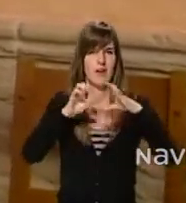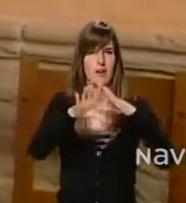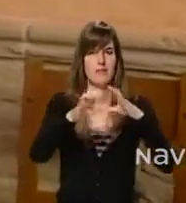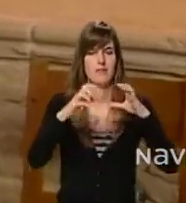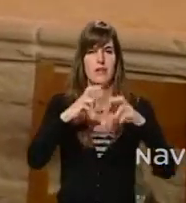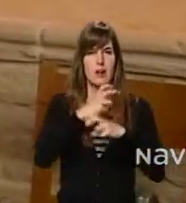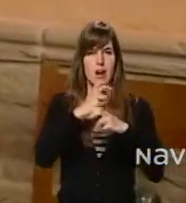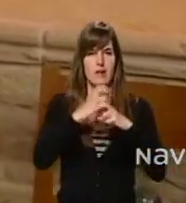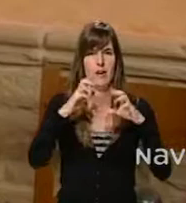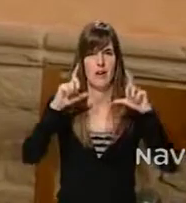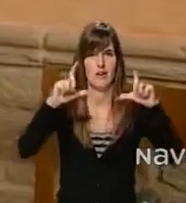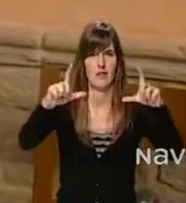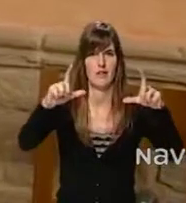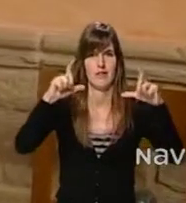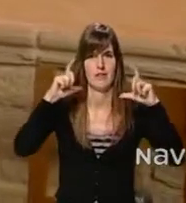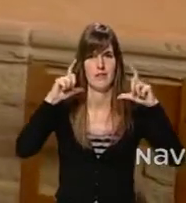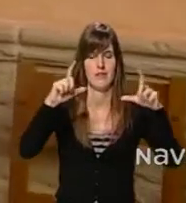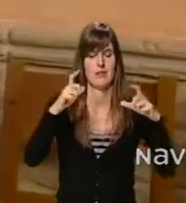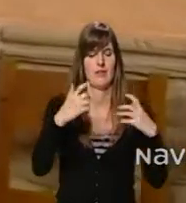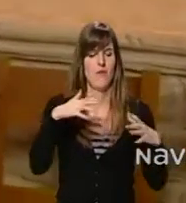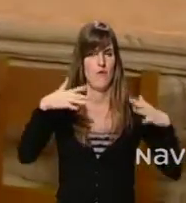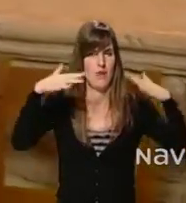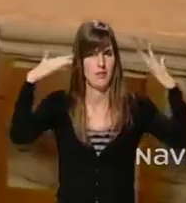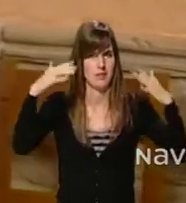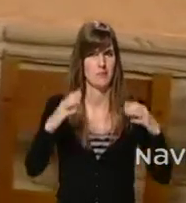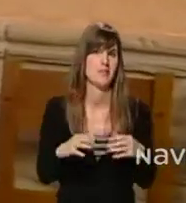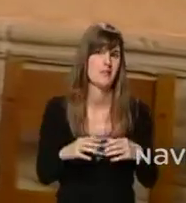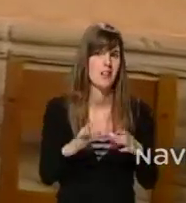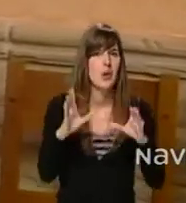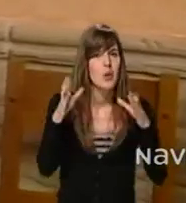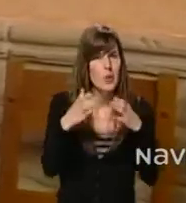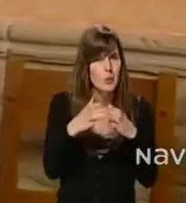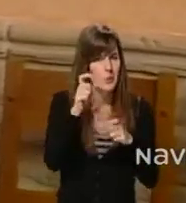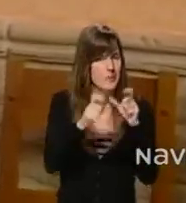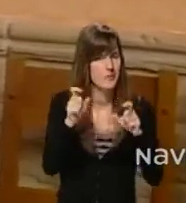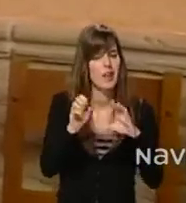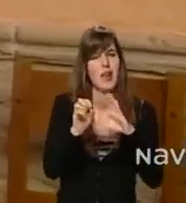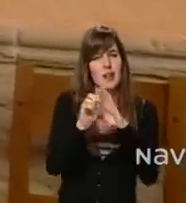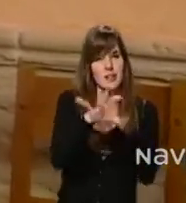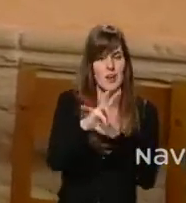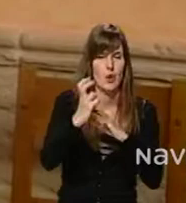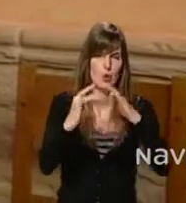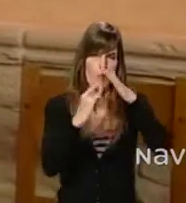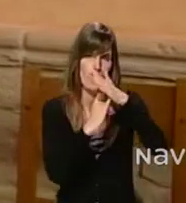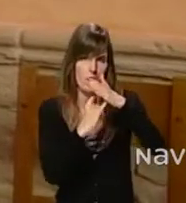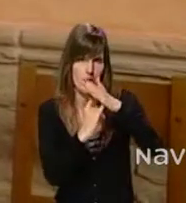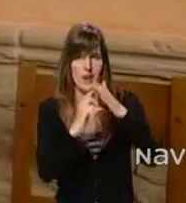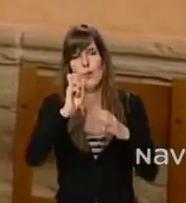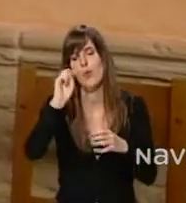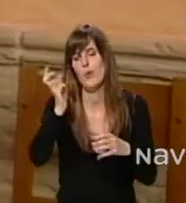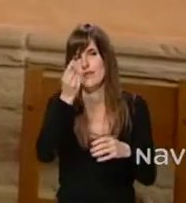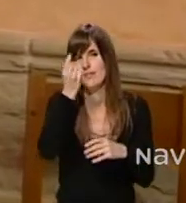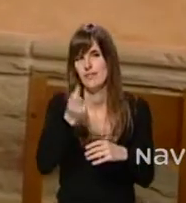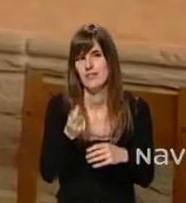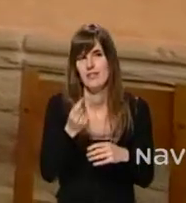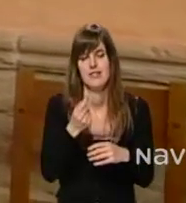más grande o más pequeña. Bueno, pues un grupo de gentes con estas linternas, uno con un murciélago, otro con